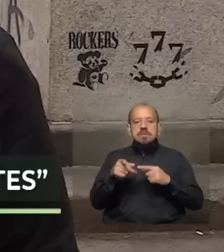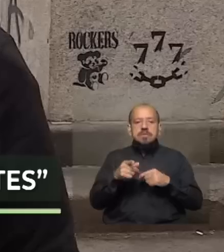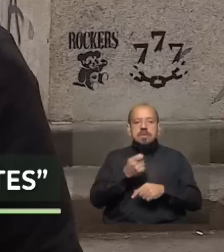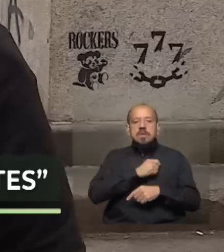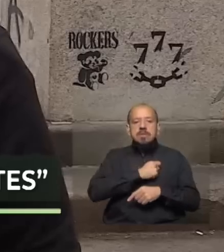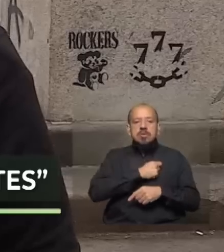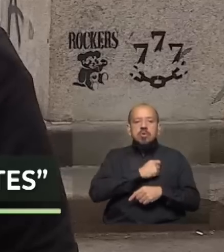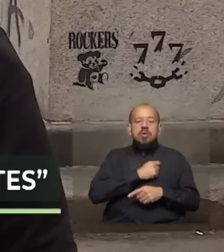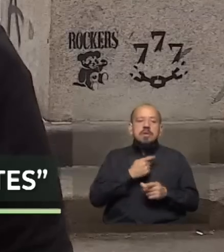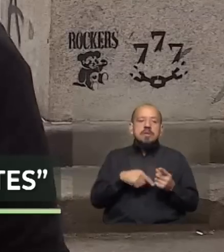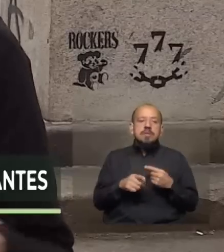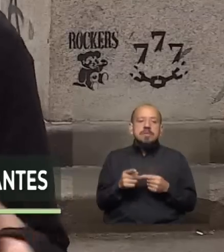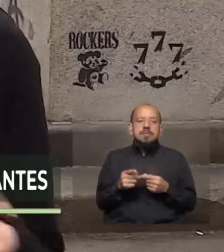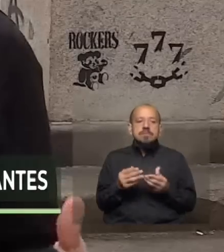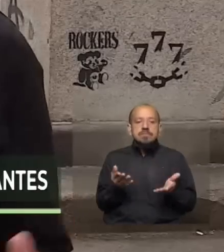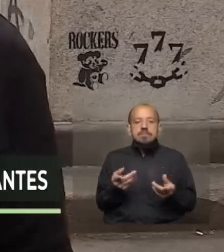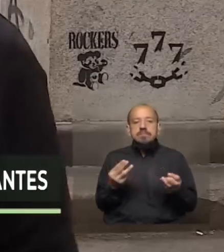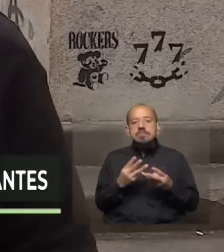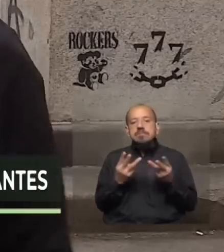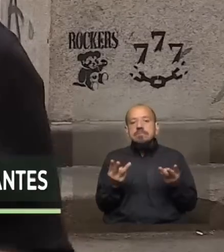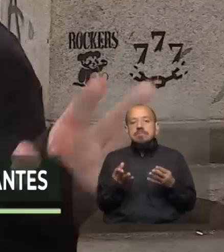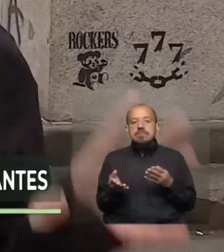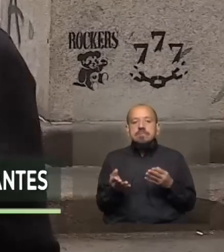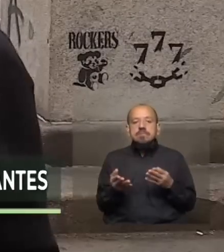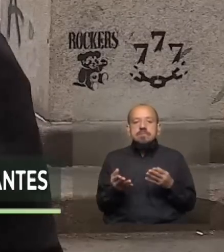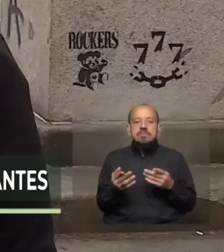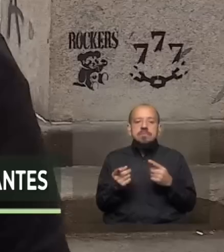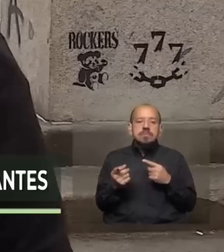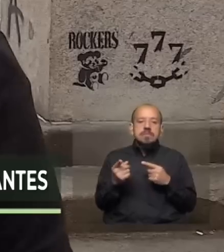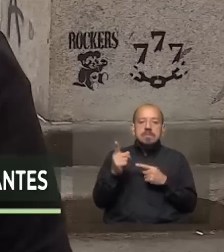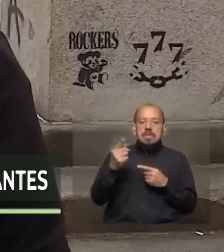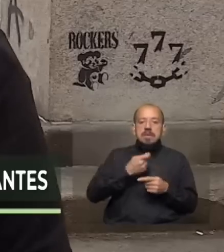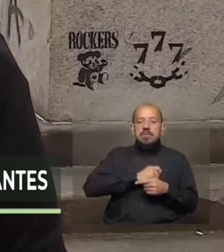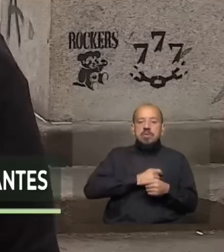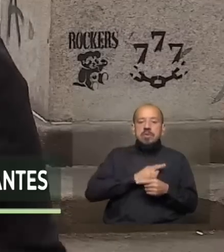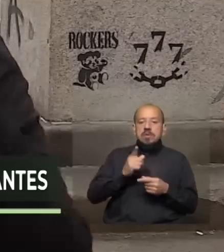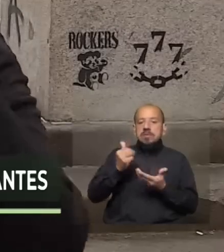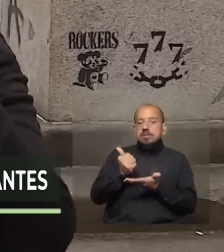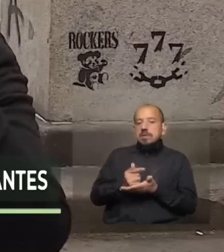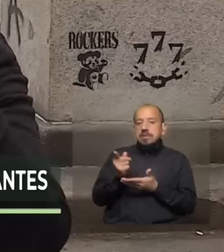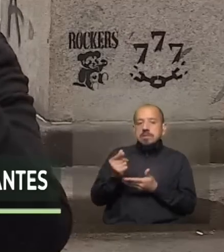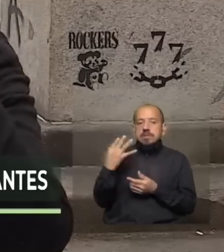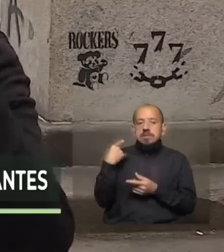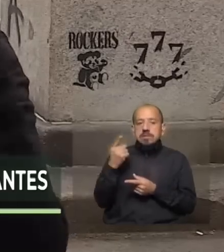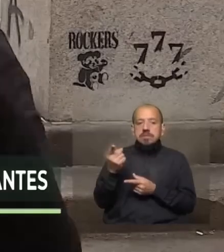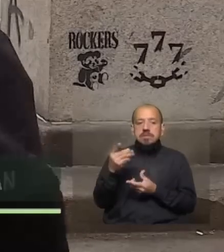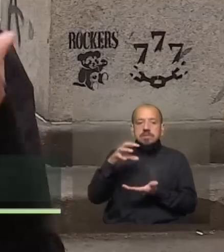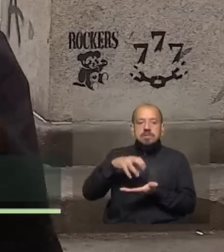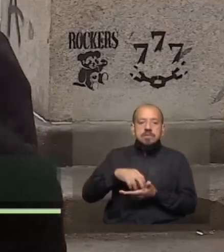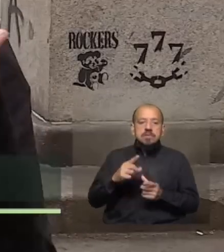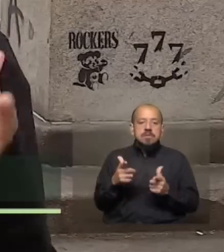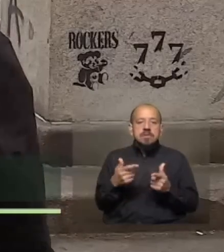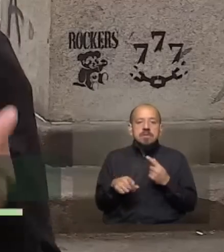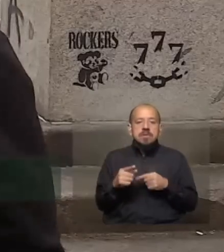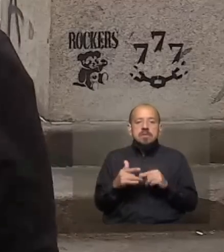inspectoras este que en general están en la dirección y que que no no tienen